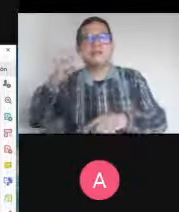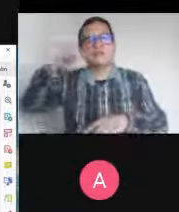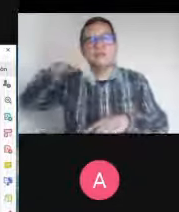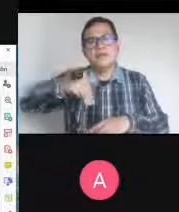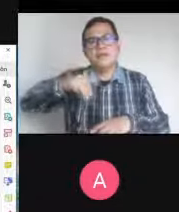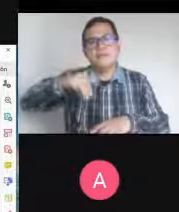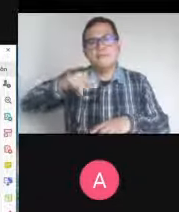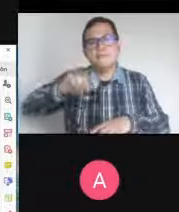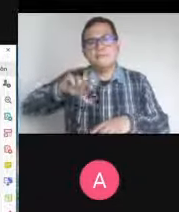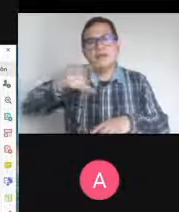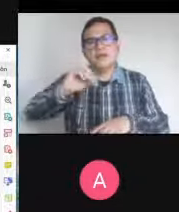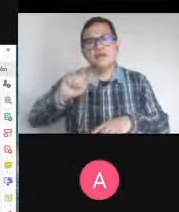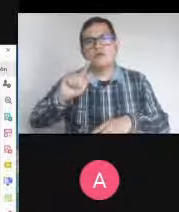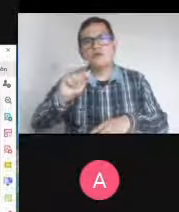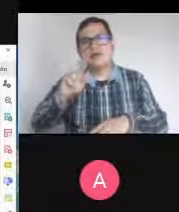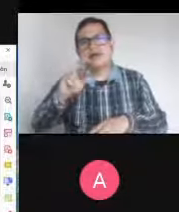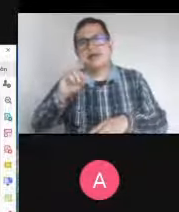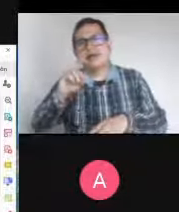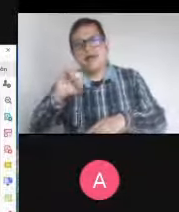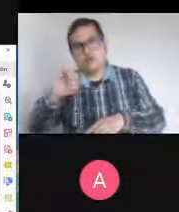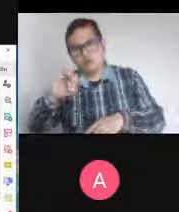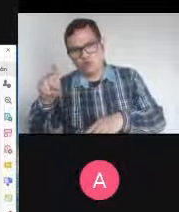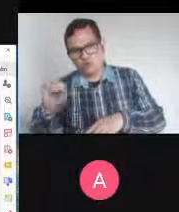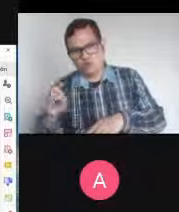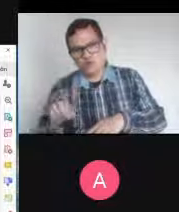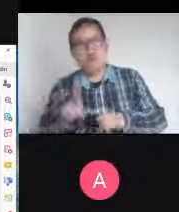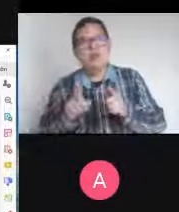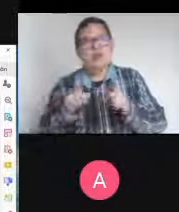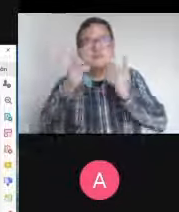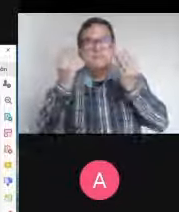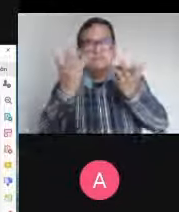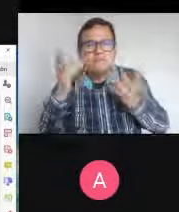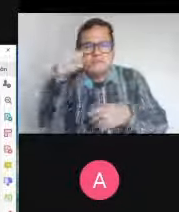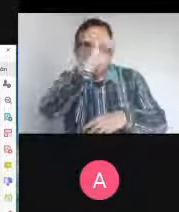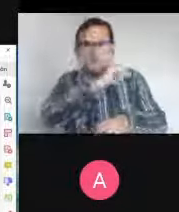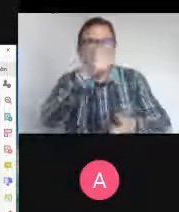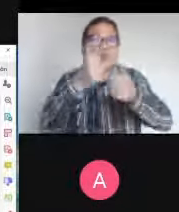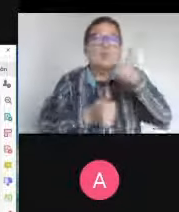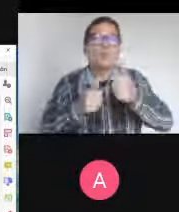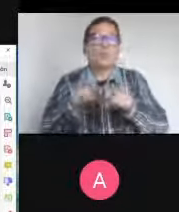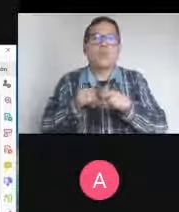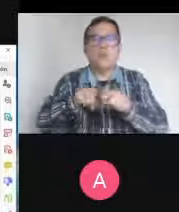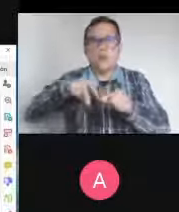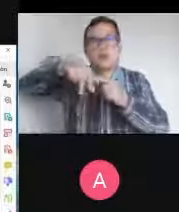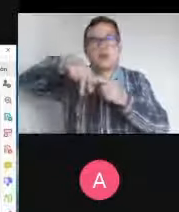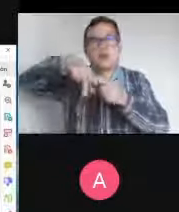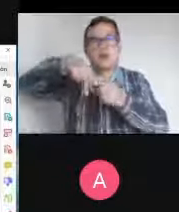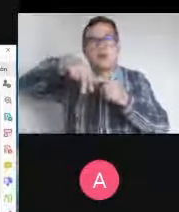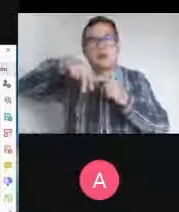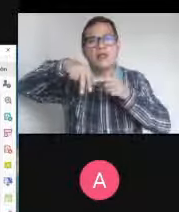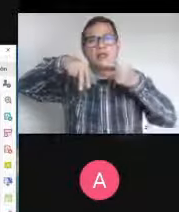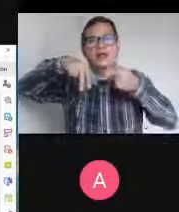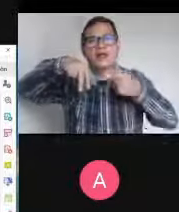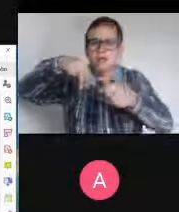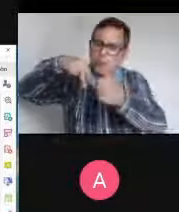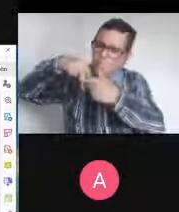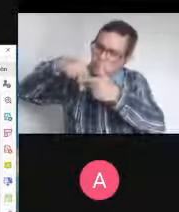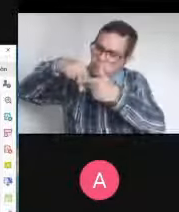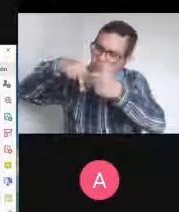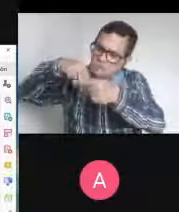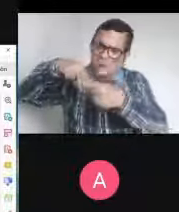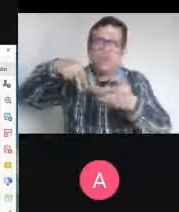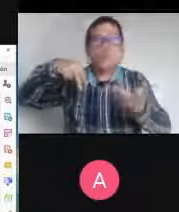una polaridad. En este caso, para identificar cuál es el pin o la patica negativa, pues simplemente lo que